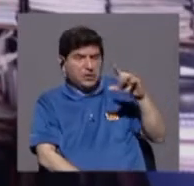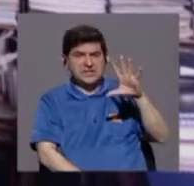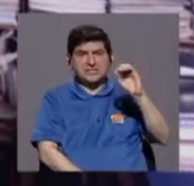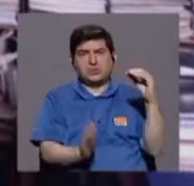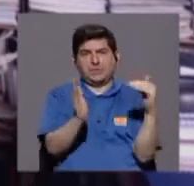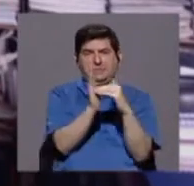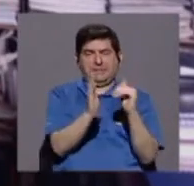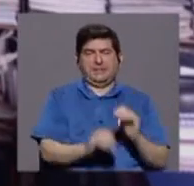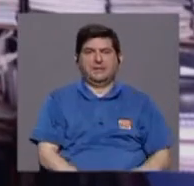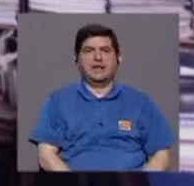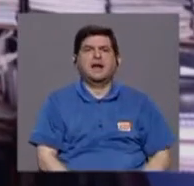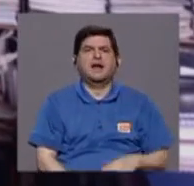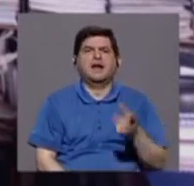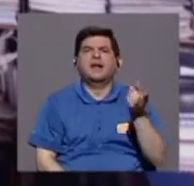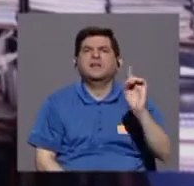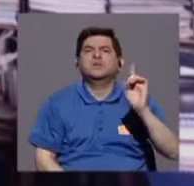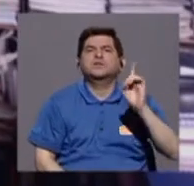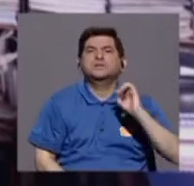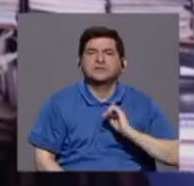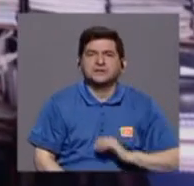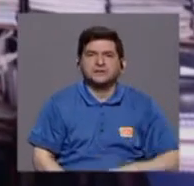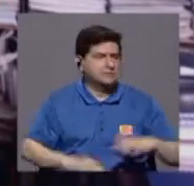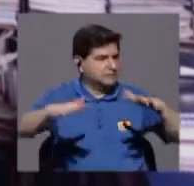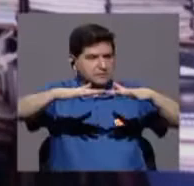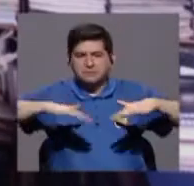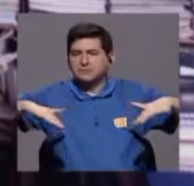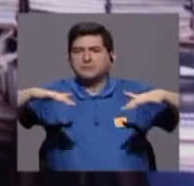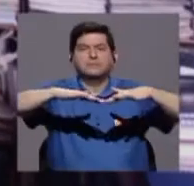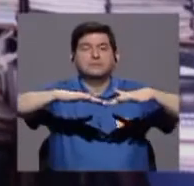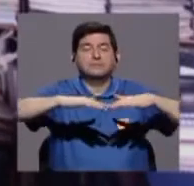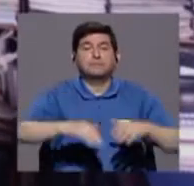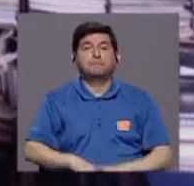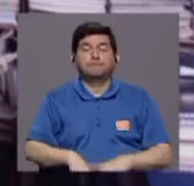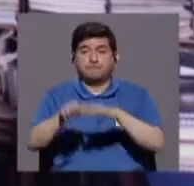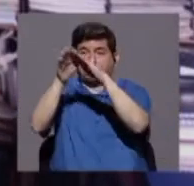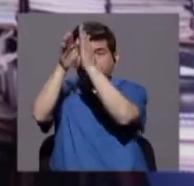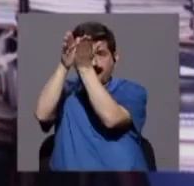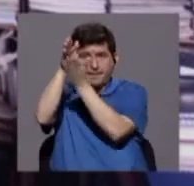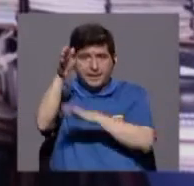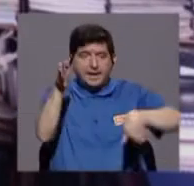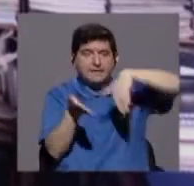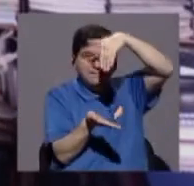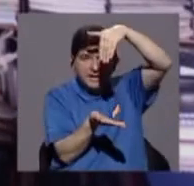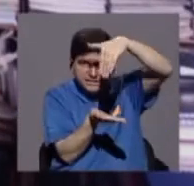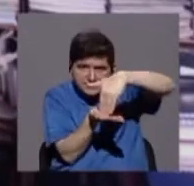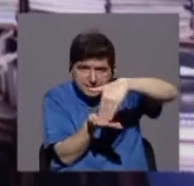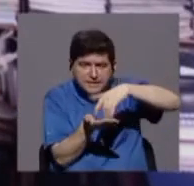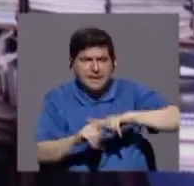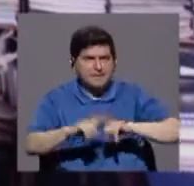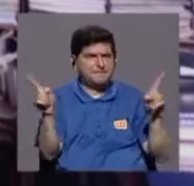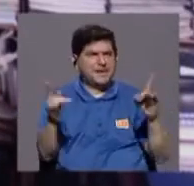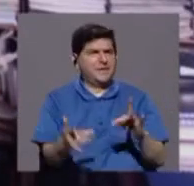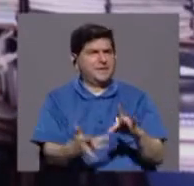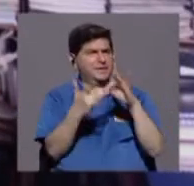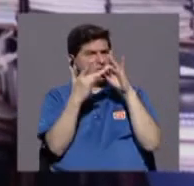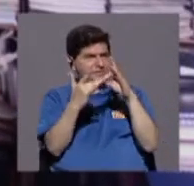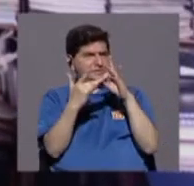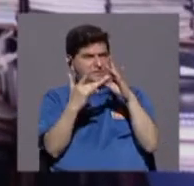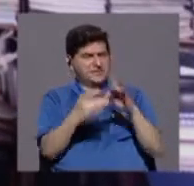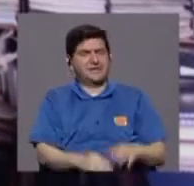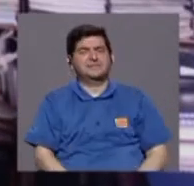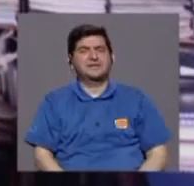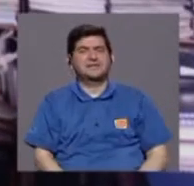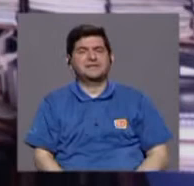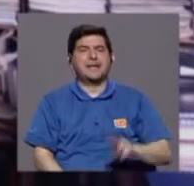Ahora, ¿dónde estaba la población? Bueno, en el Valle Central, pero digamos más que en el Valle Central, en lo que sería la